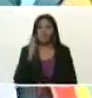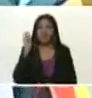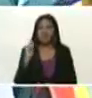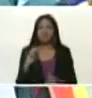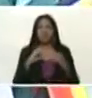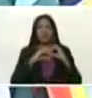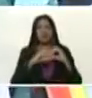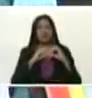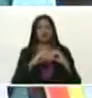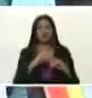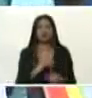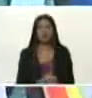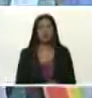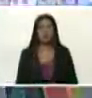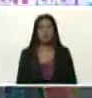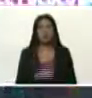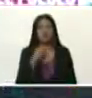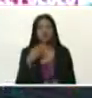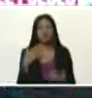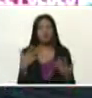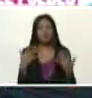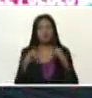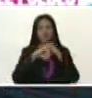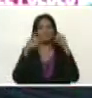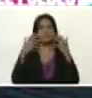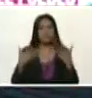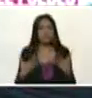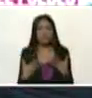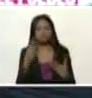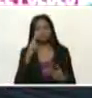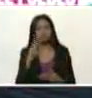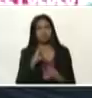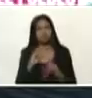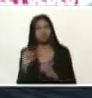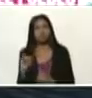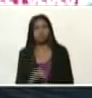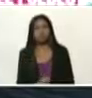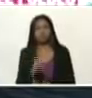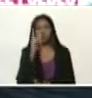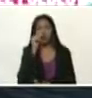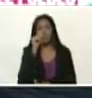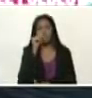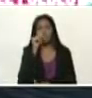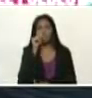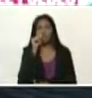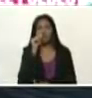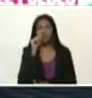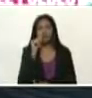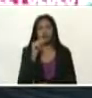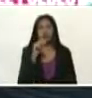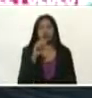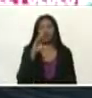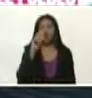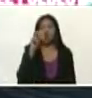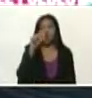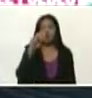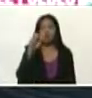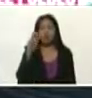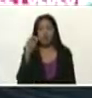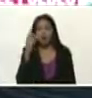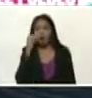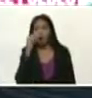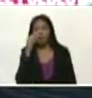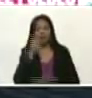corazón, pues. Bueno, felicidades. Fíjense ustedes, el compañero William Contreras, le agradezco, un compañero muy honesto,